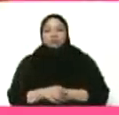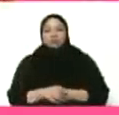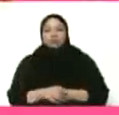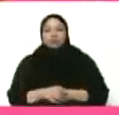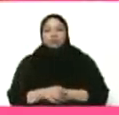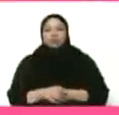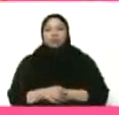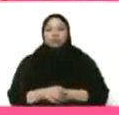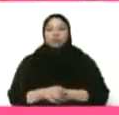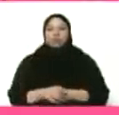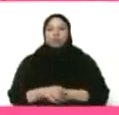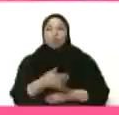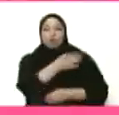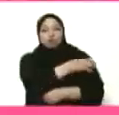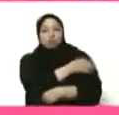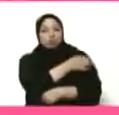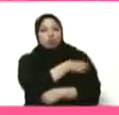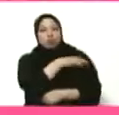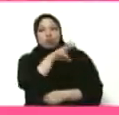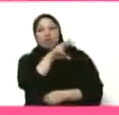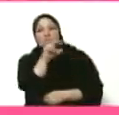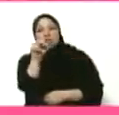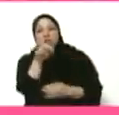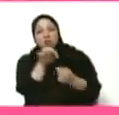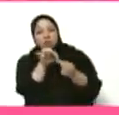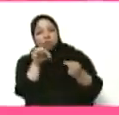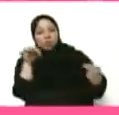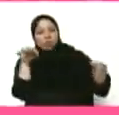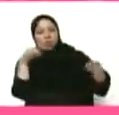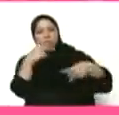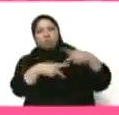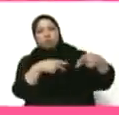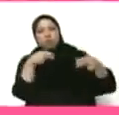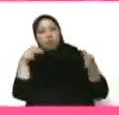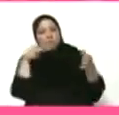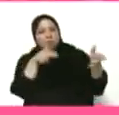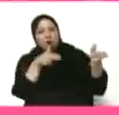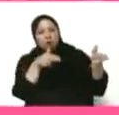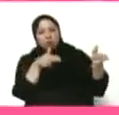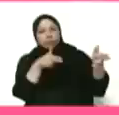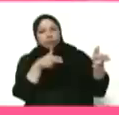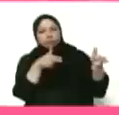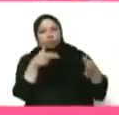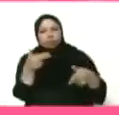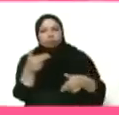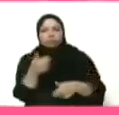Ni un compañero que cayó allá a 30 metros producto de eso.